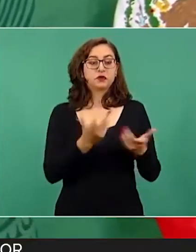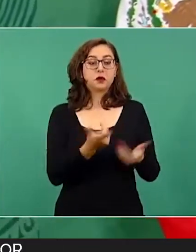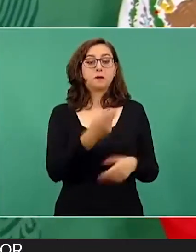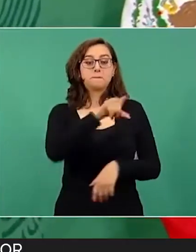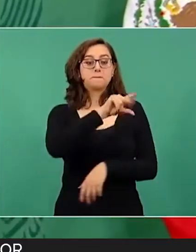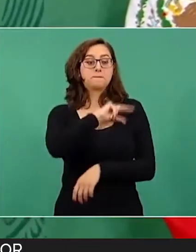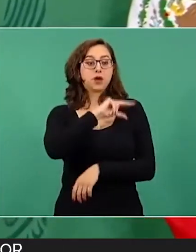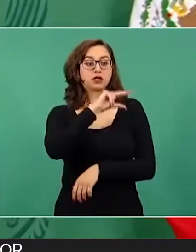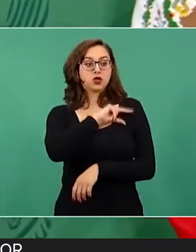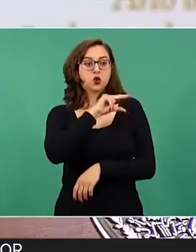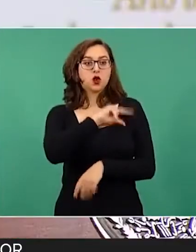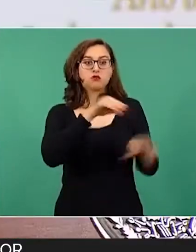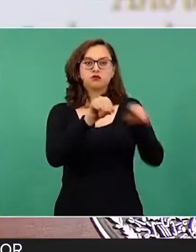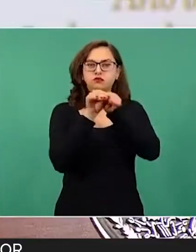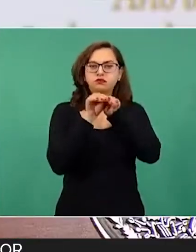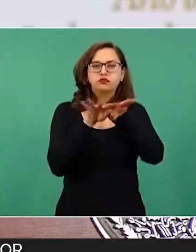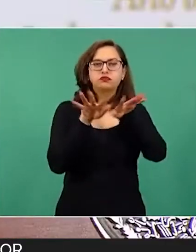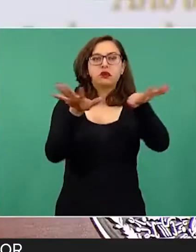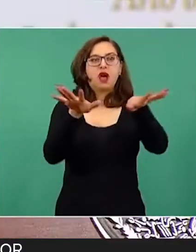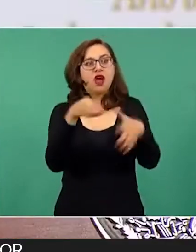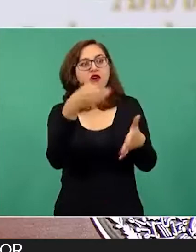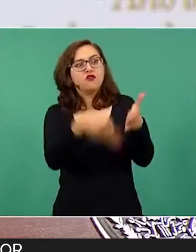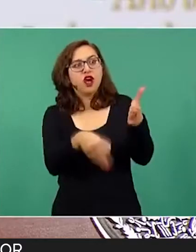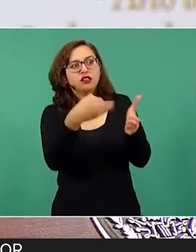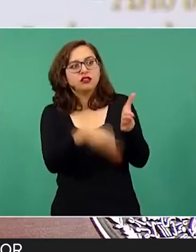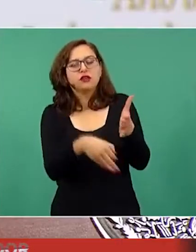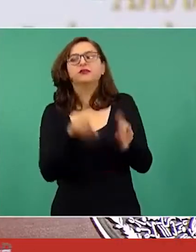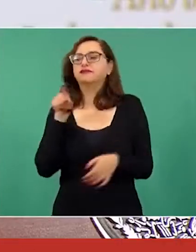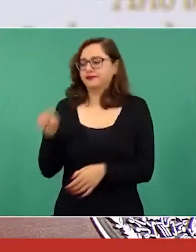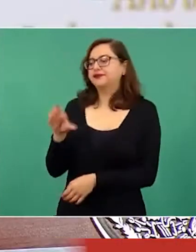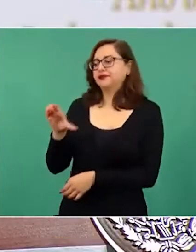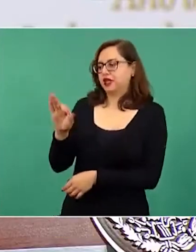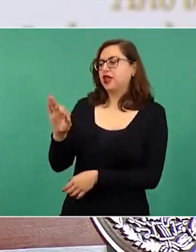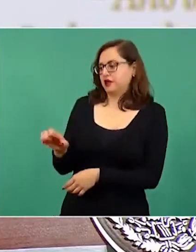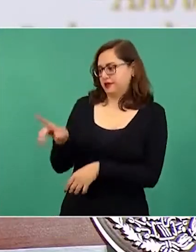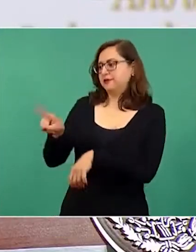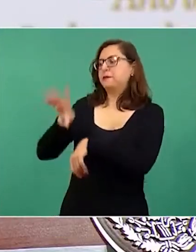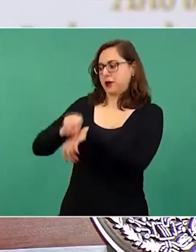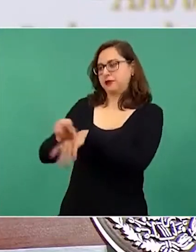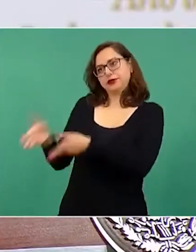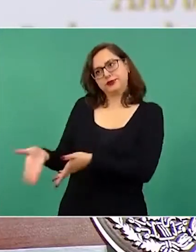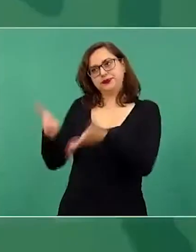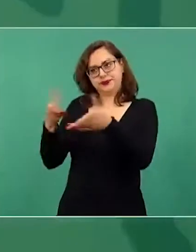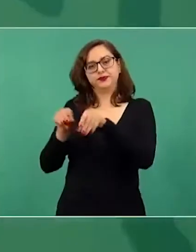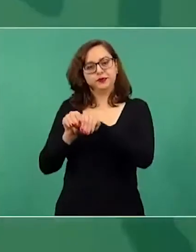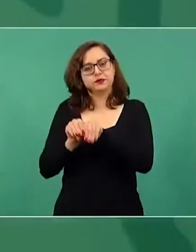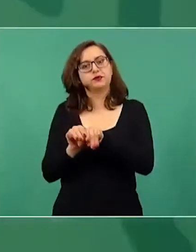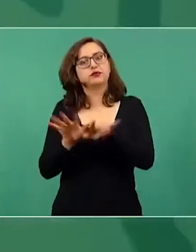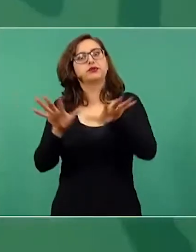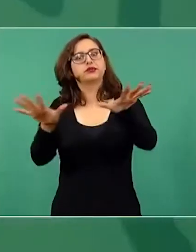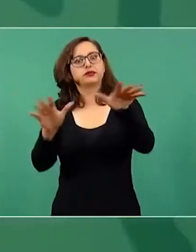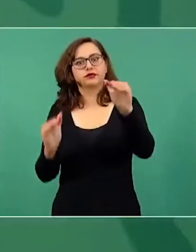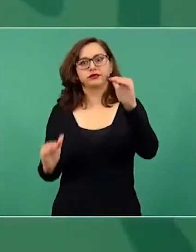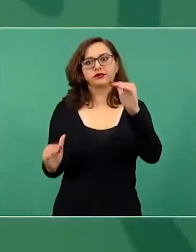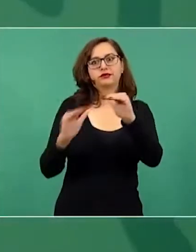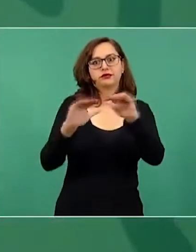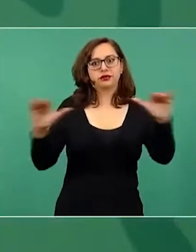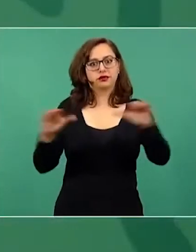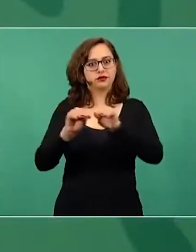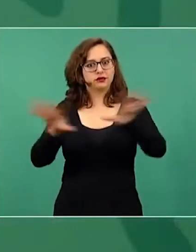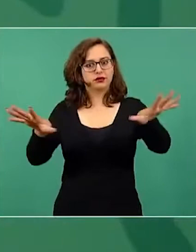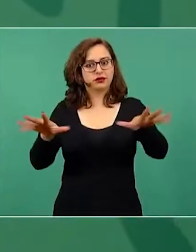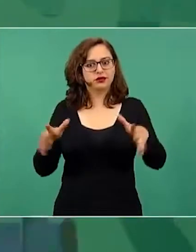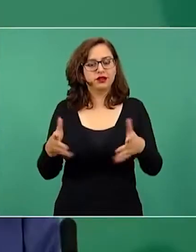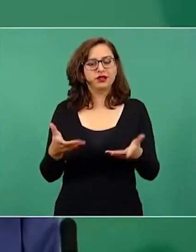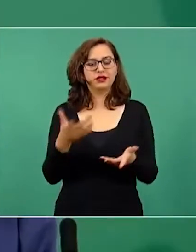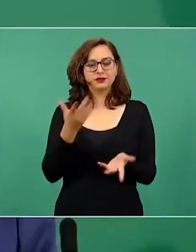no se afecta a ninguna empresa ni se expropian, sino que lo que busca es mantener un equilibrio y fortalecer a la Comisión Federal de Electricidad, la